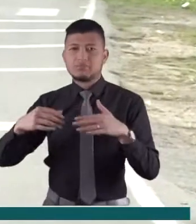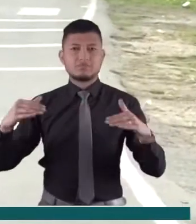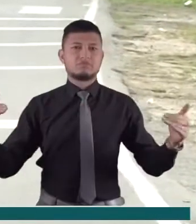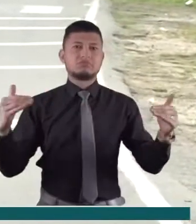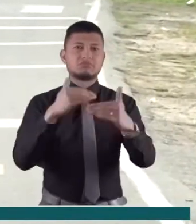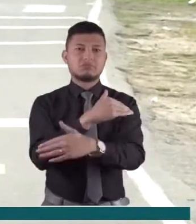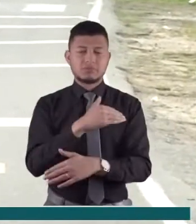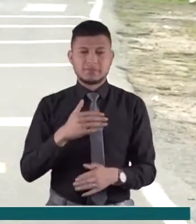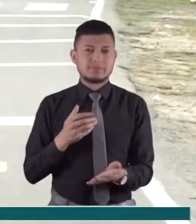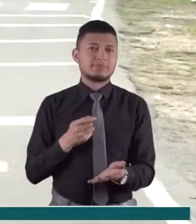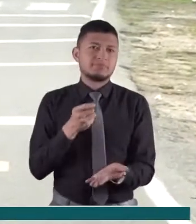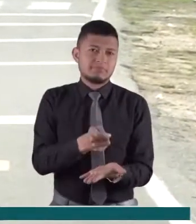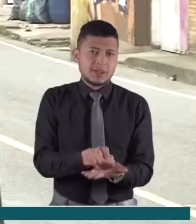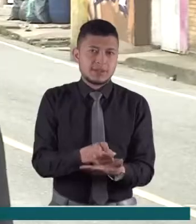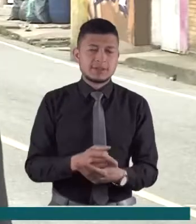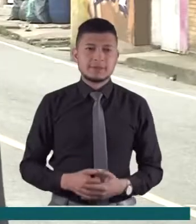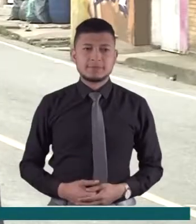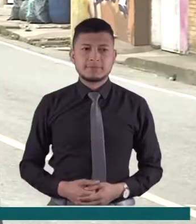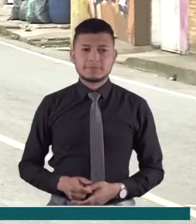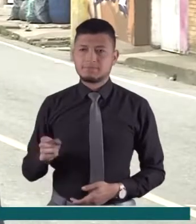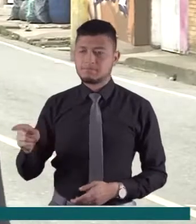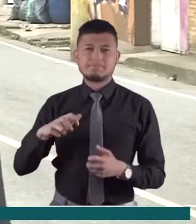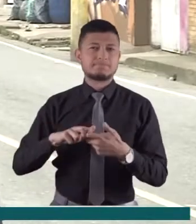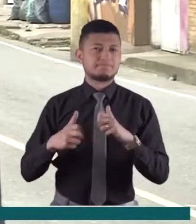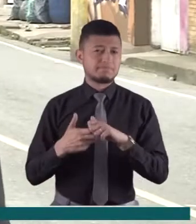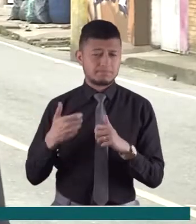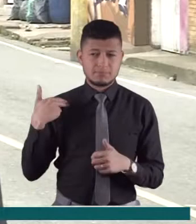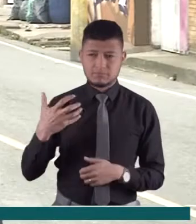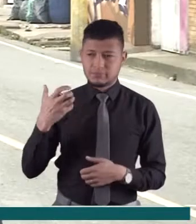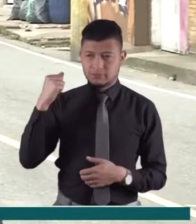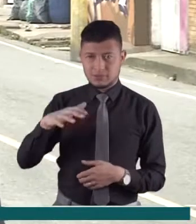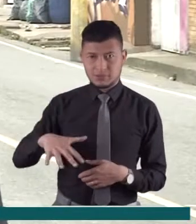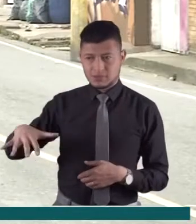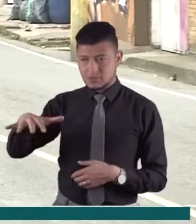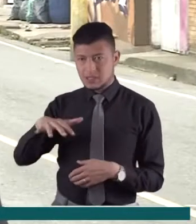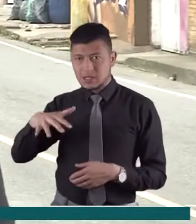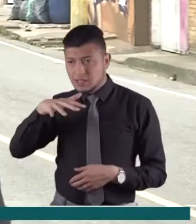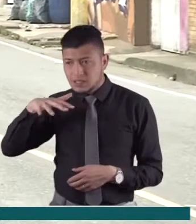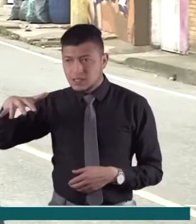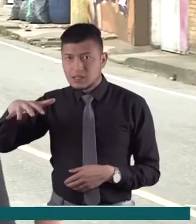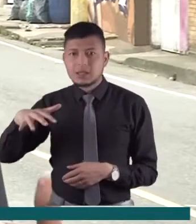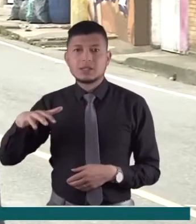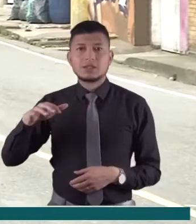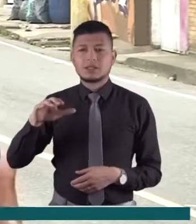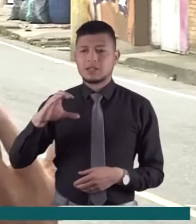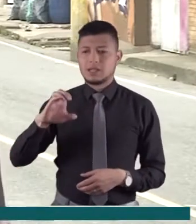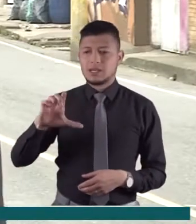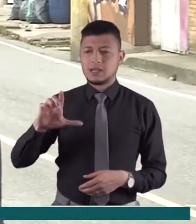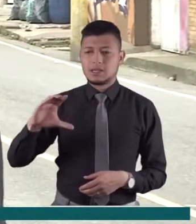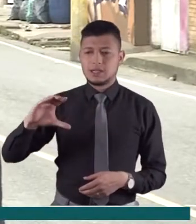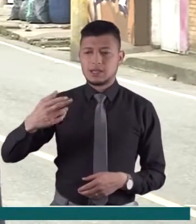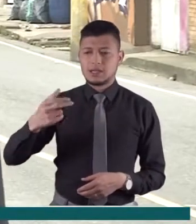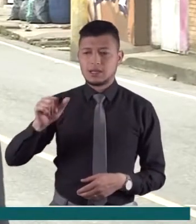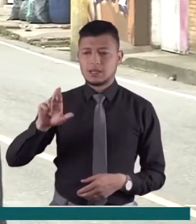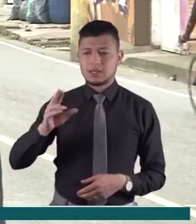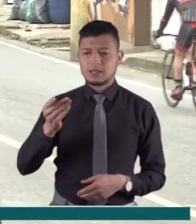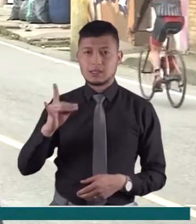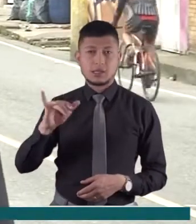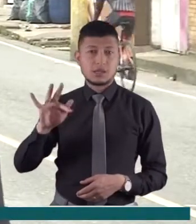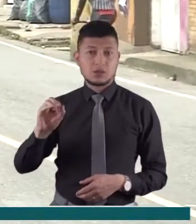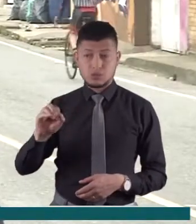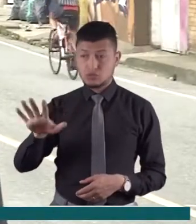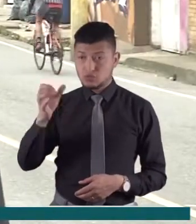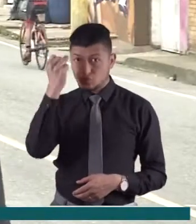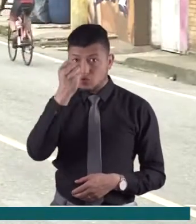de la vereda que el peaje sido un inconveniente histórico para por el charquito pues somos la única zona de soacha que tiene un